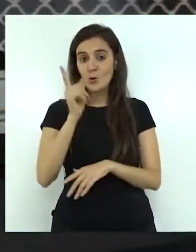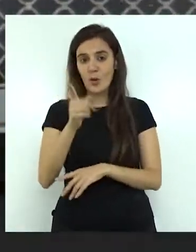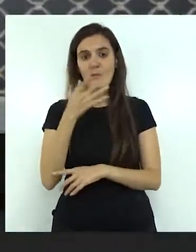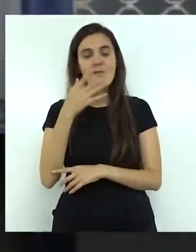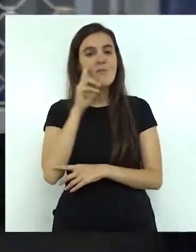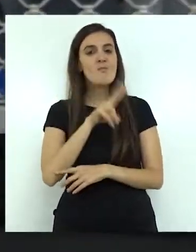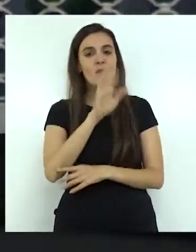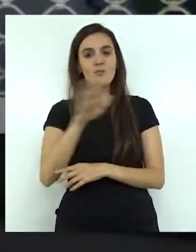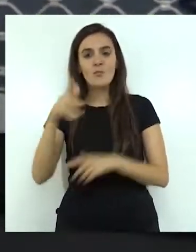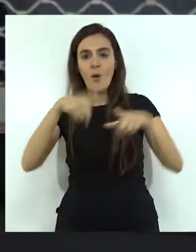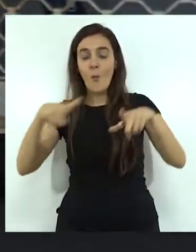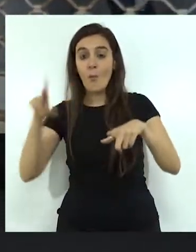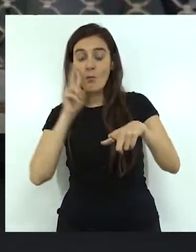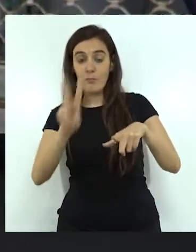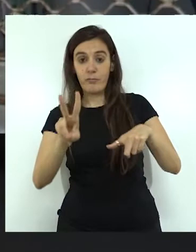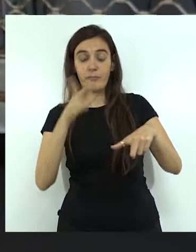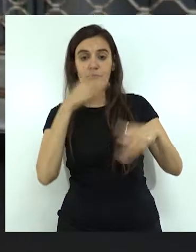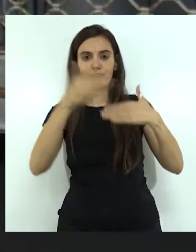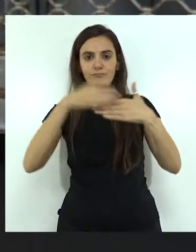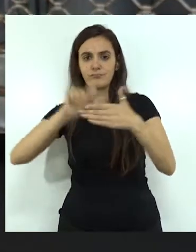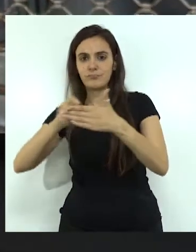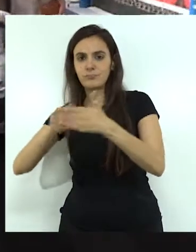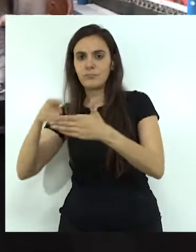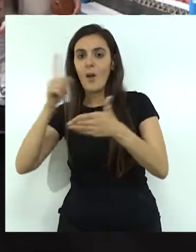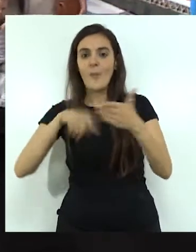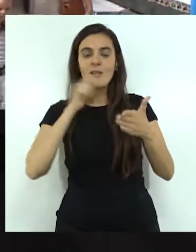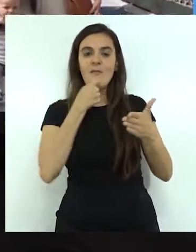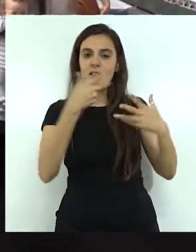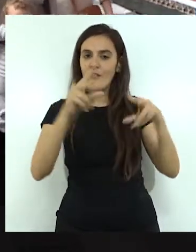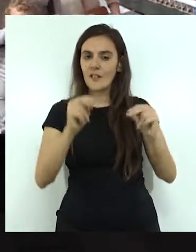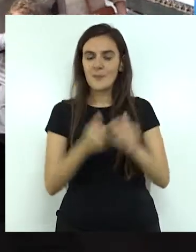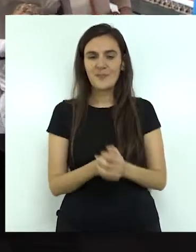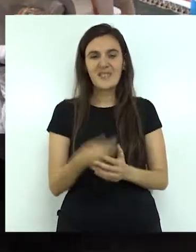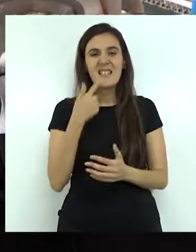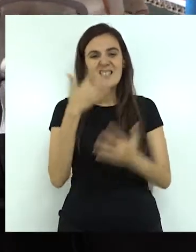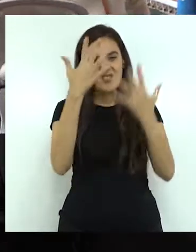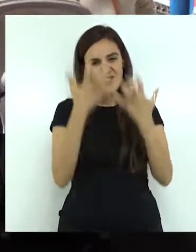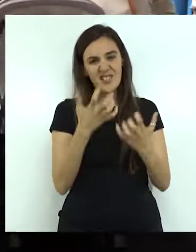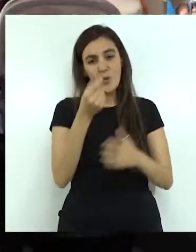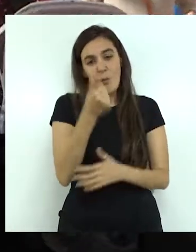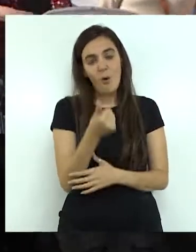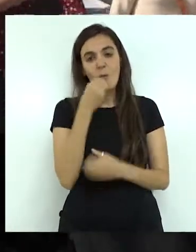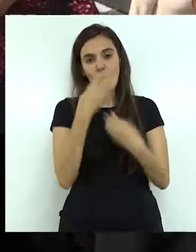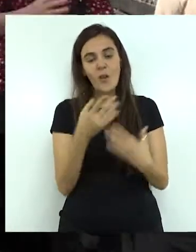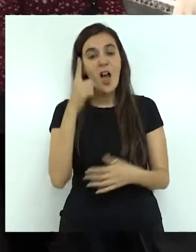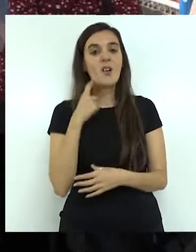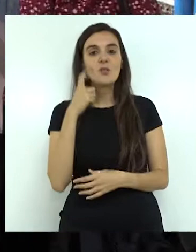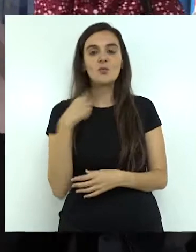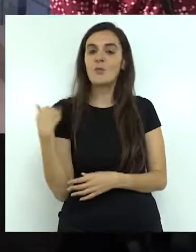mercado central para ver la repercusión del final del mes sagrado tampoco y tristes sillas pero vamos estamos acostumbrados